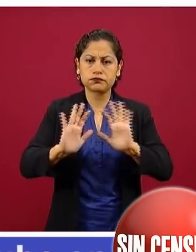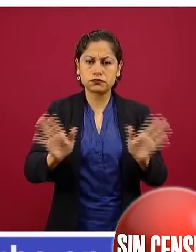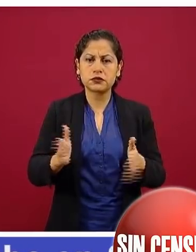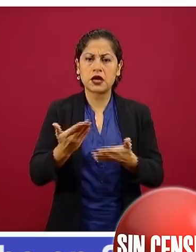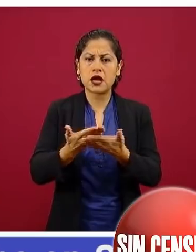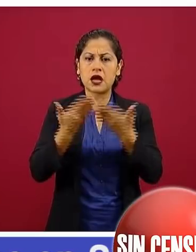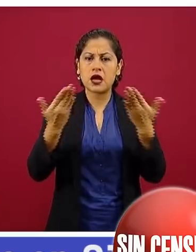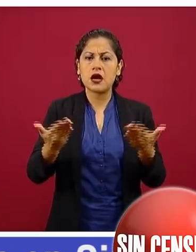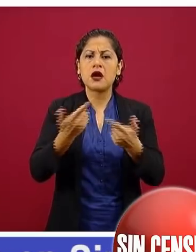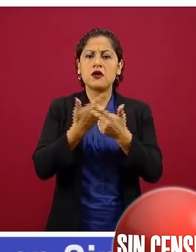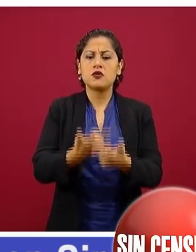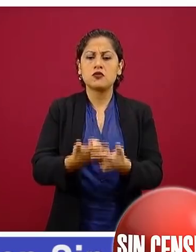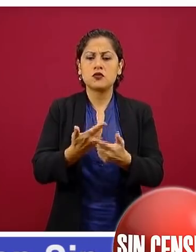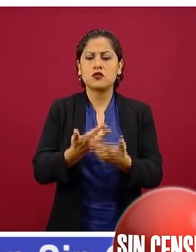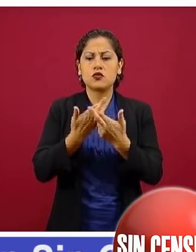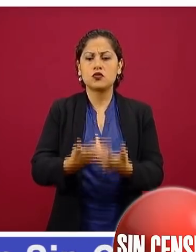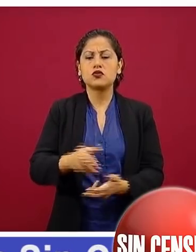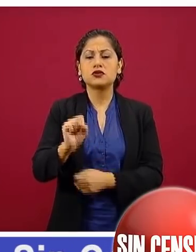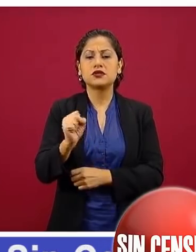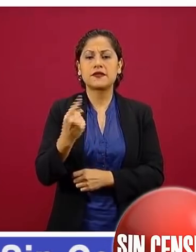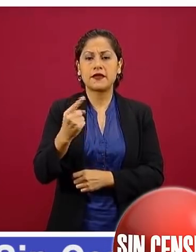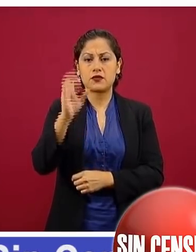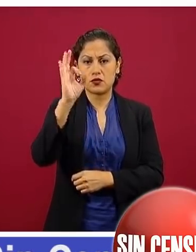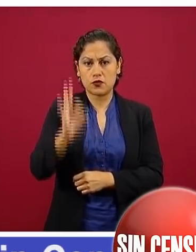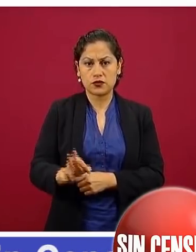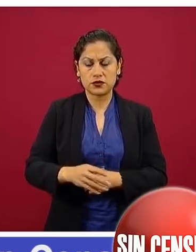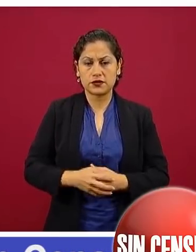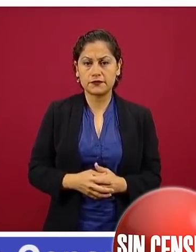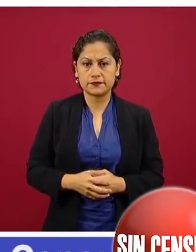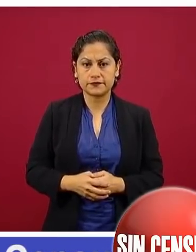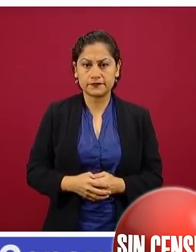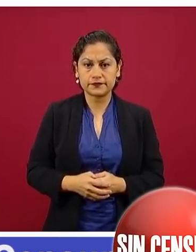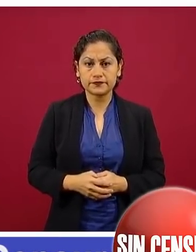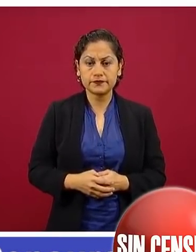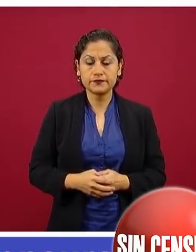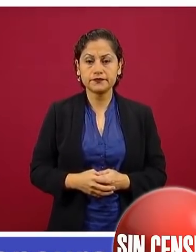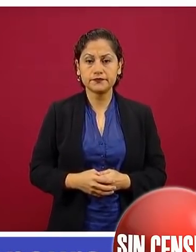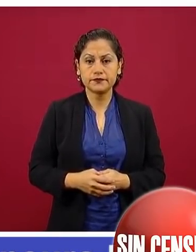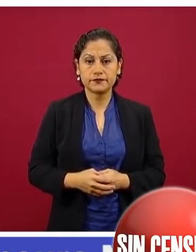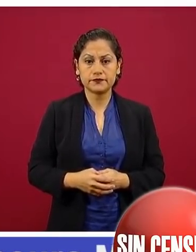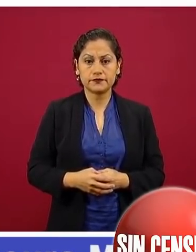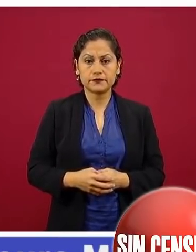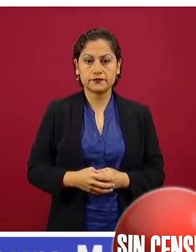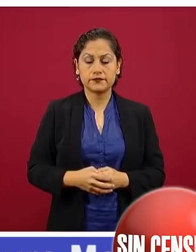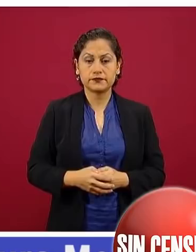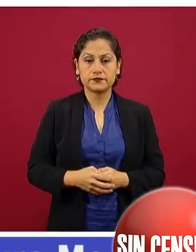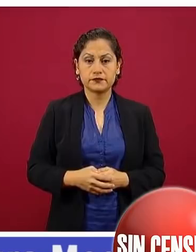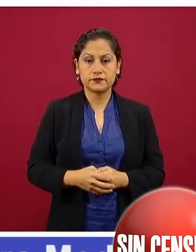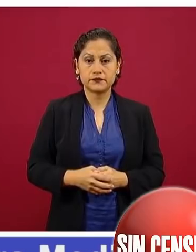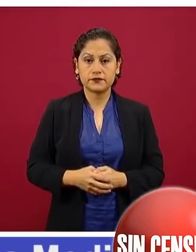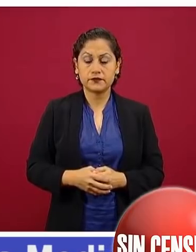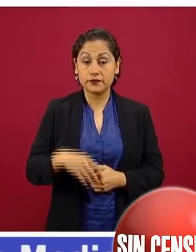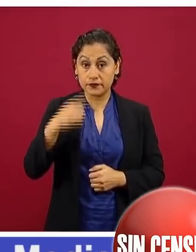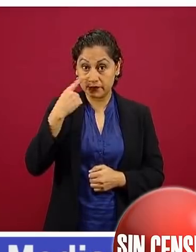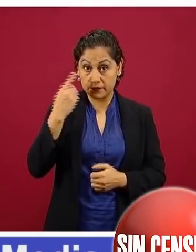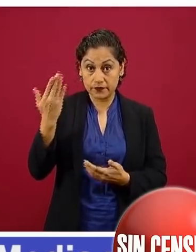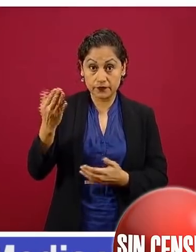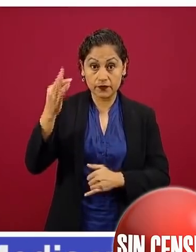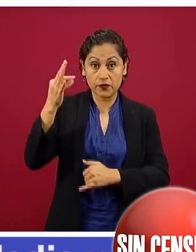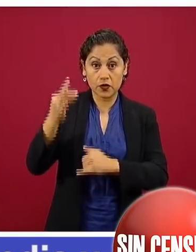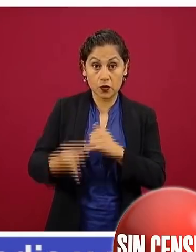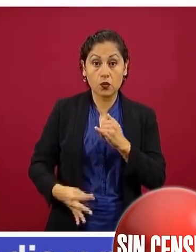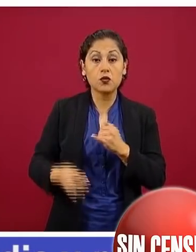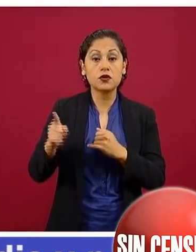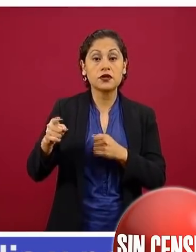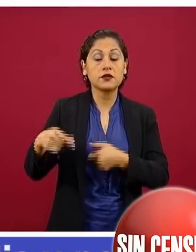del 61%. Y así para las demás entidades. Terminamos viendo la ocupación de